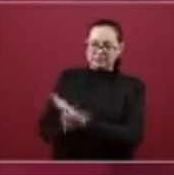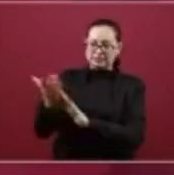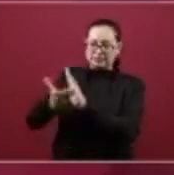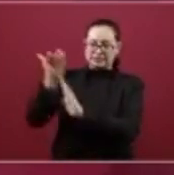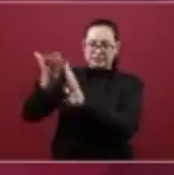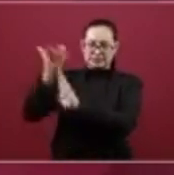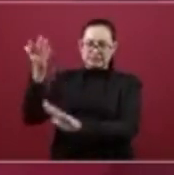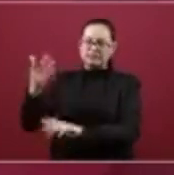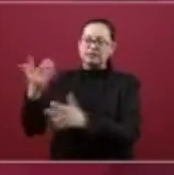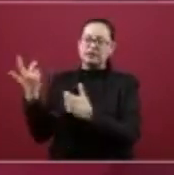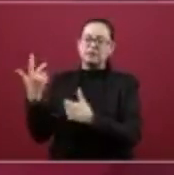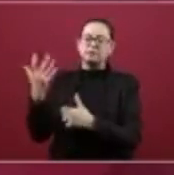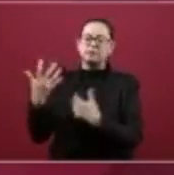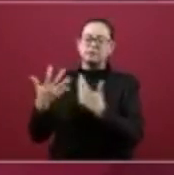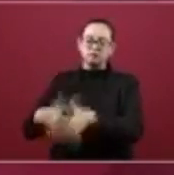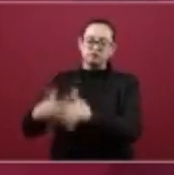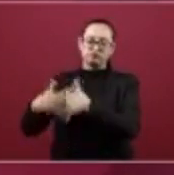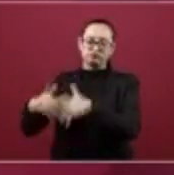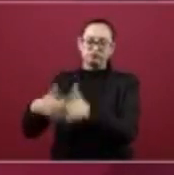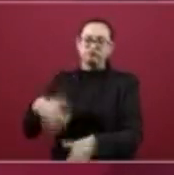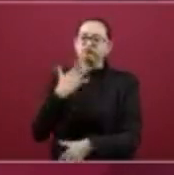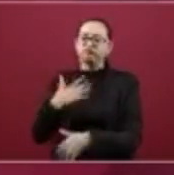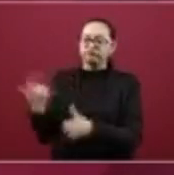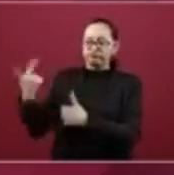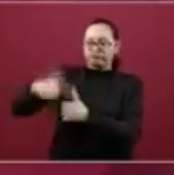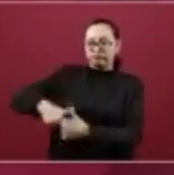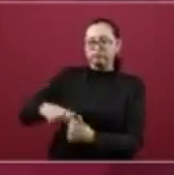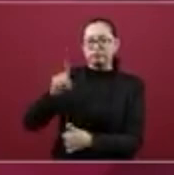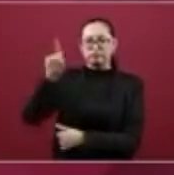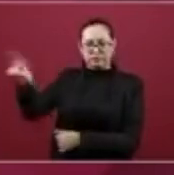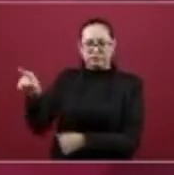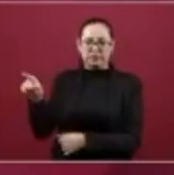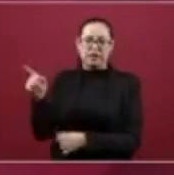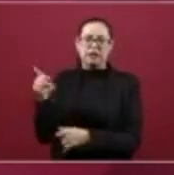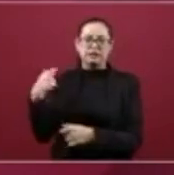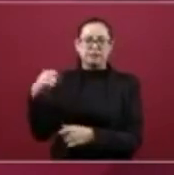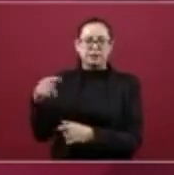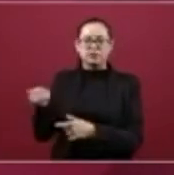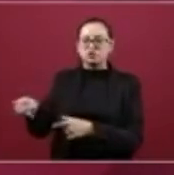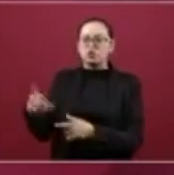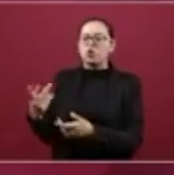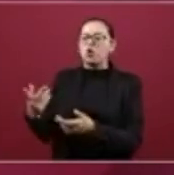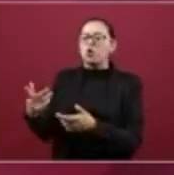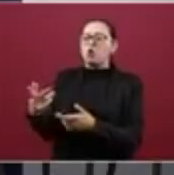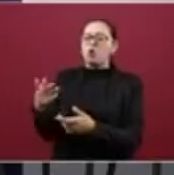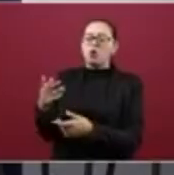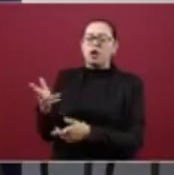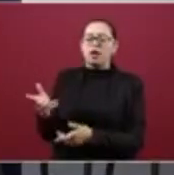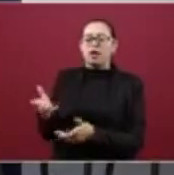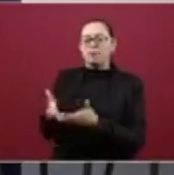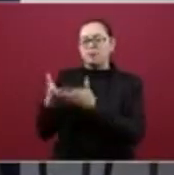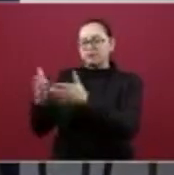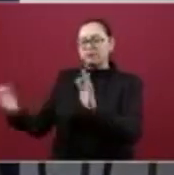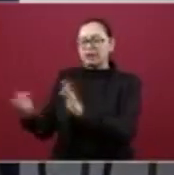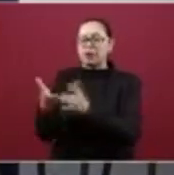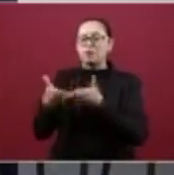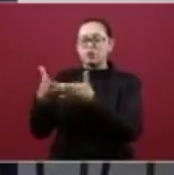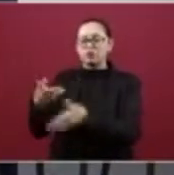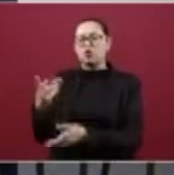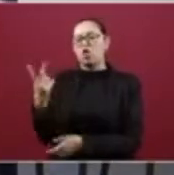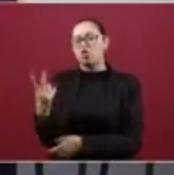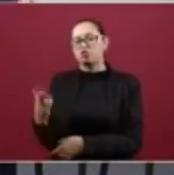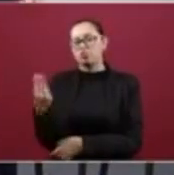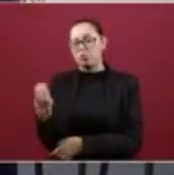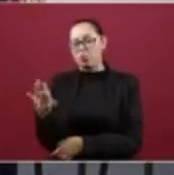Nacional de Refinación, que estará ubicada en el puerto de Dos Bocas, Tabasco. Y como dato, les